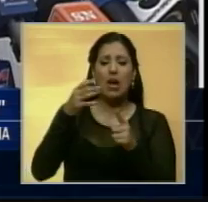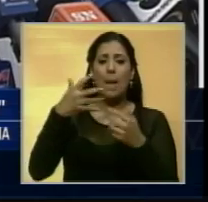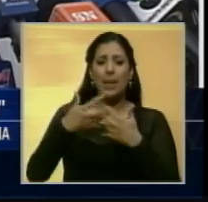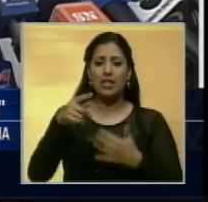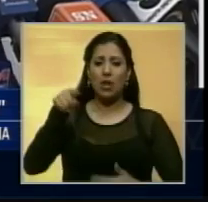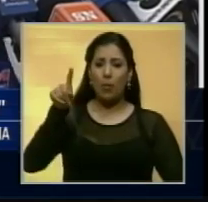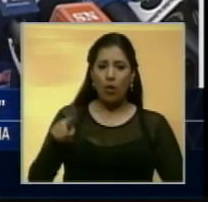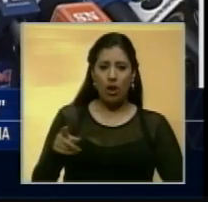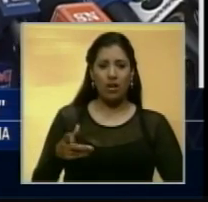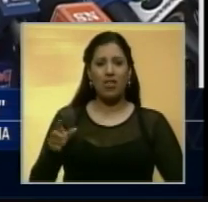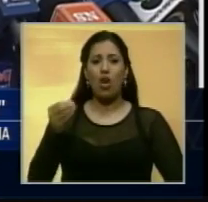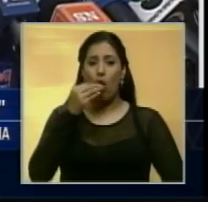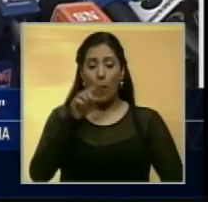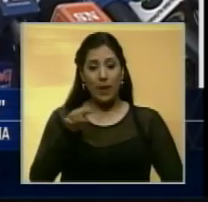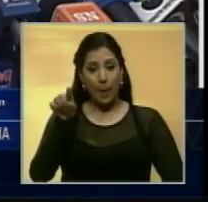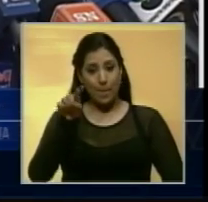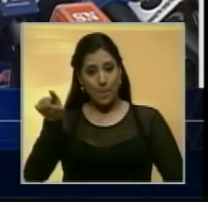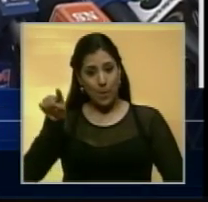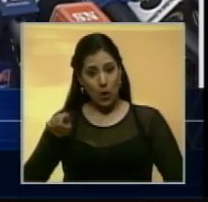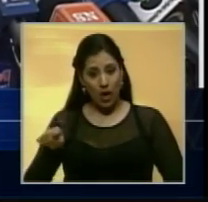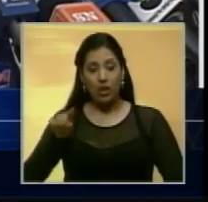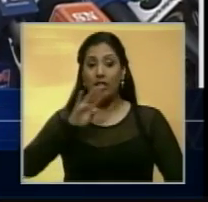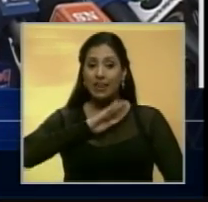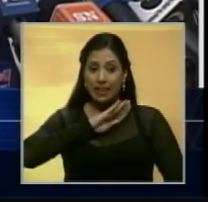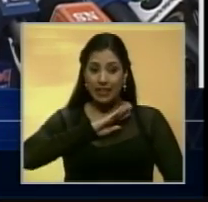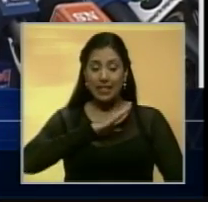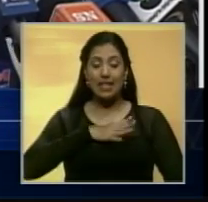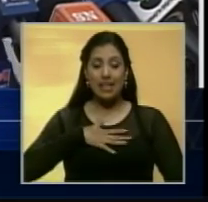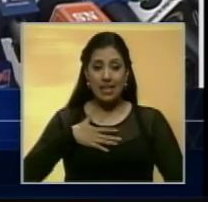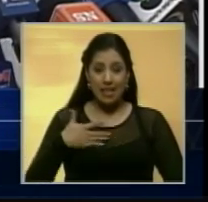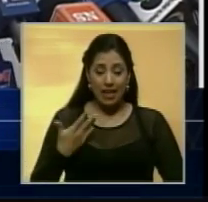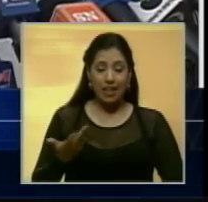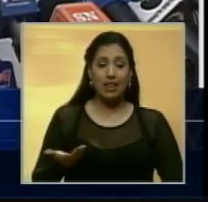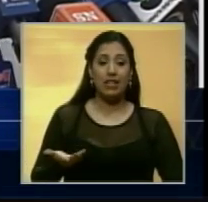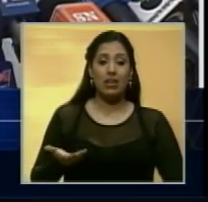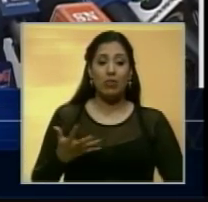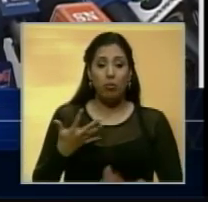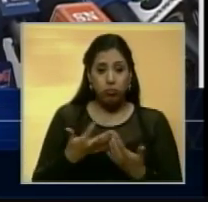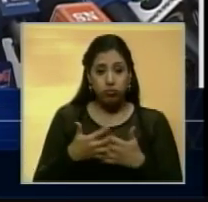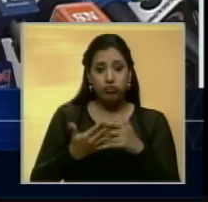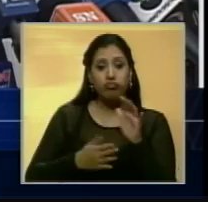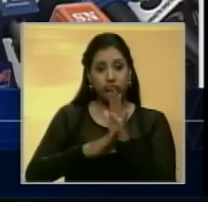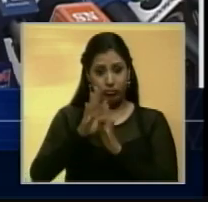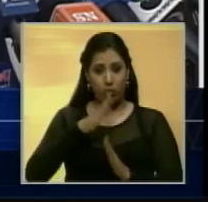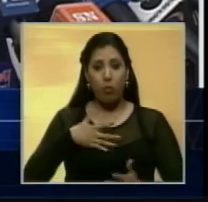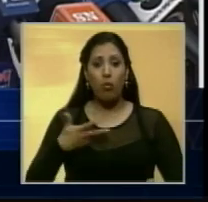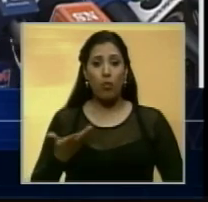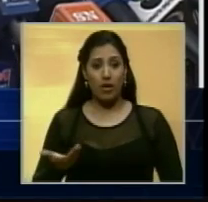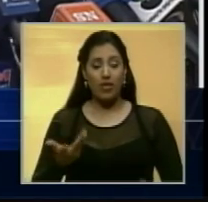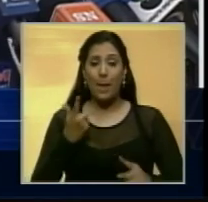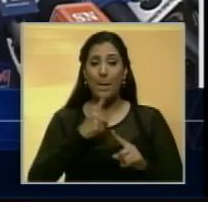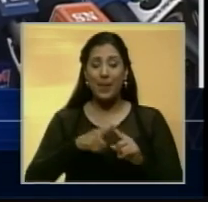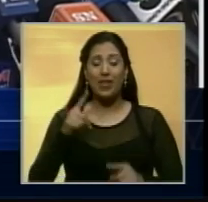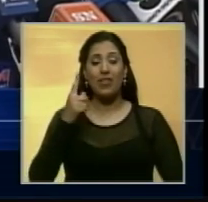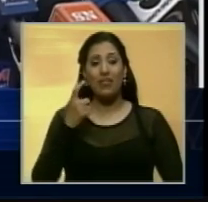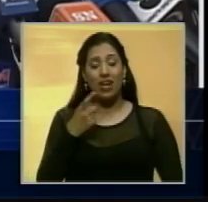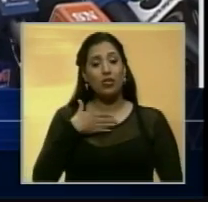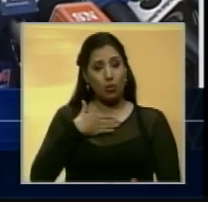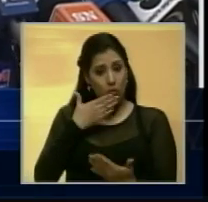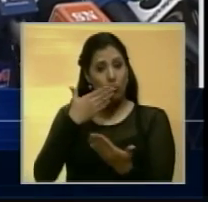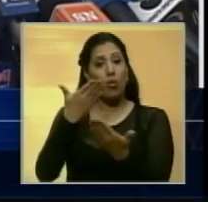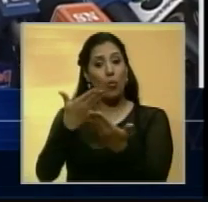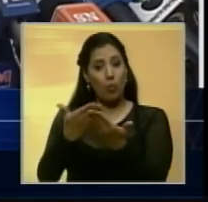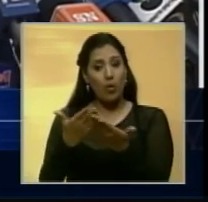Empresas Polar. En Alimentos Polar queremos y podríamos producir más. Y para eso tenemos una